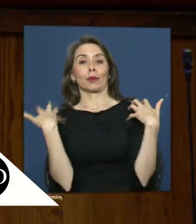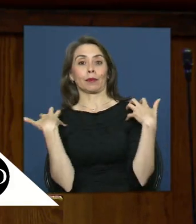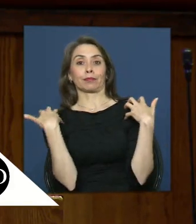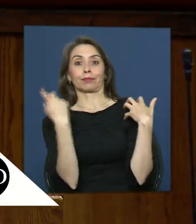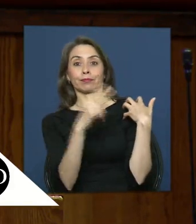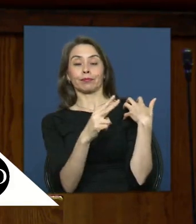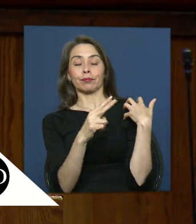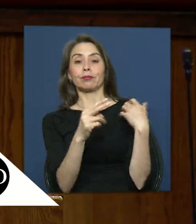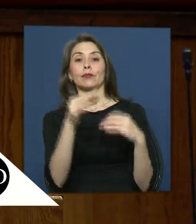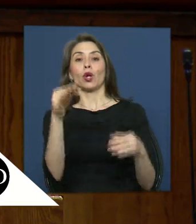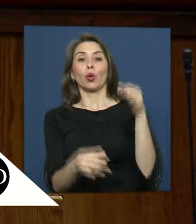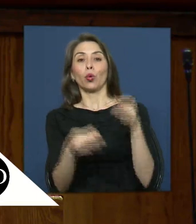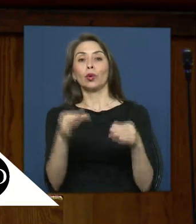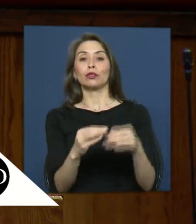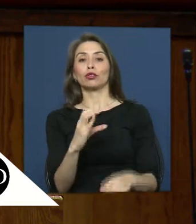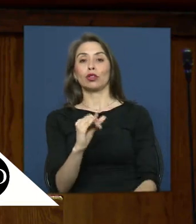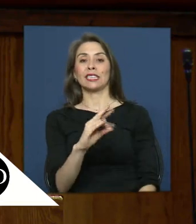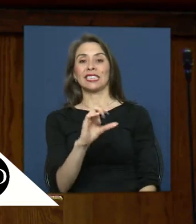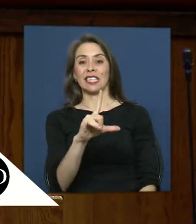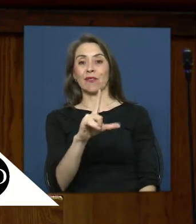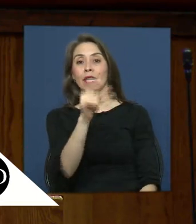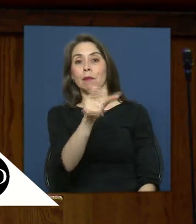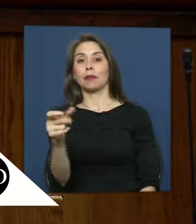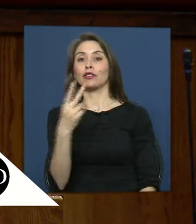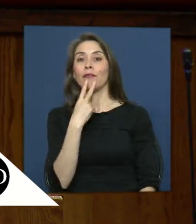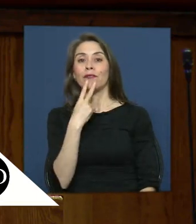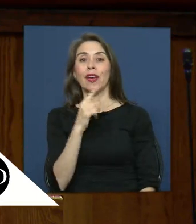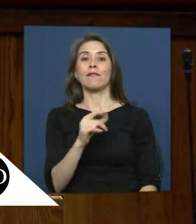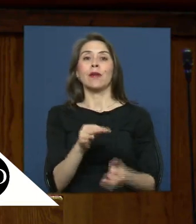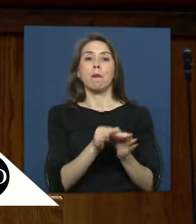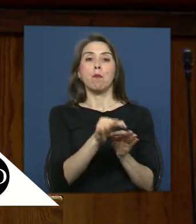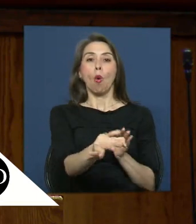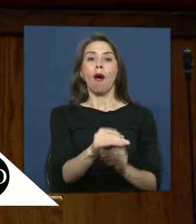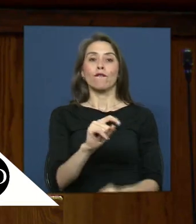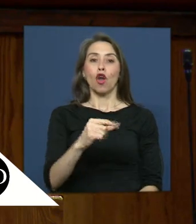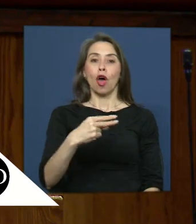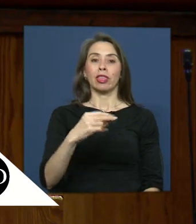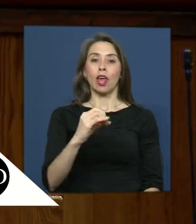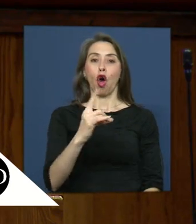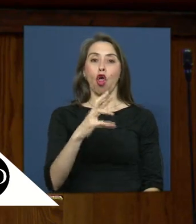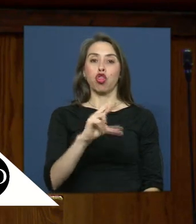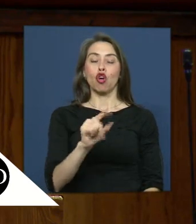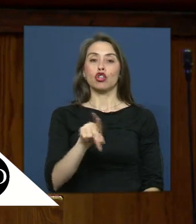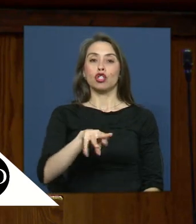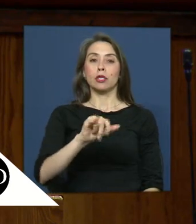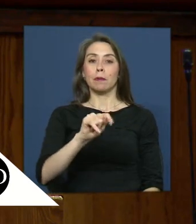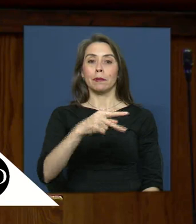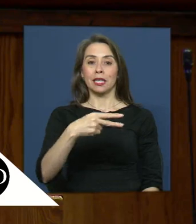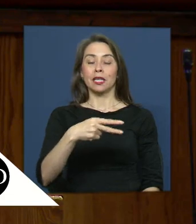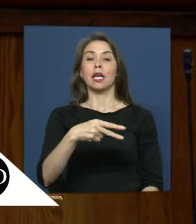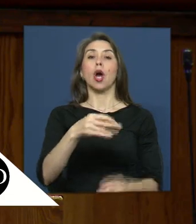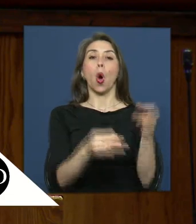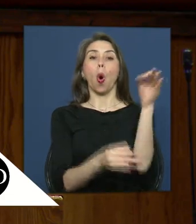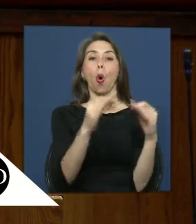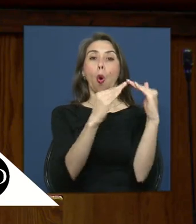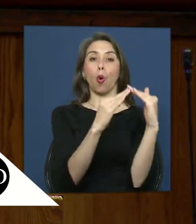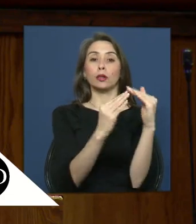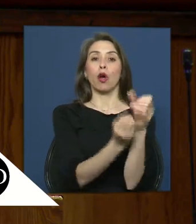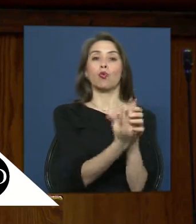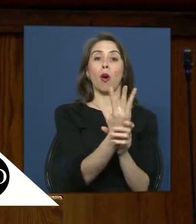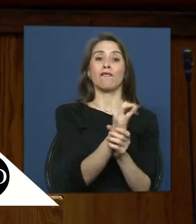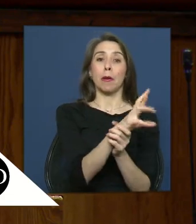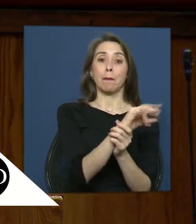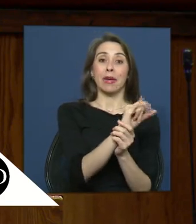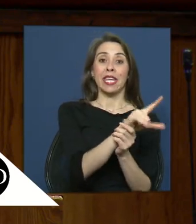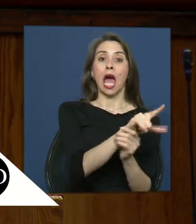asuntos civiles de los habitantes de Teodoro Schmidt desde el juzgado de Nueva Imperial al de la comuna de